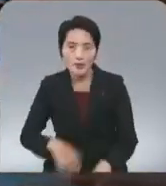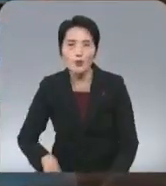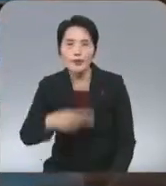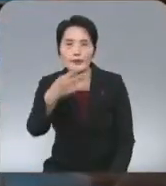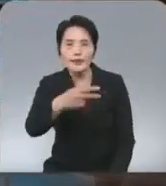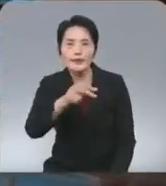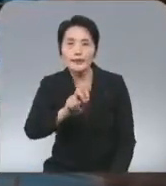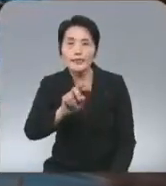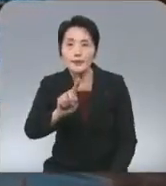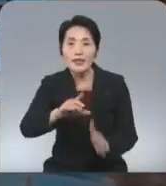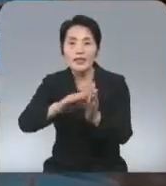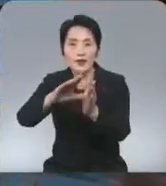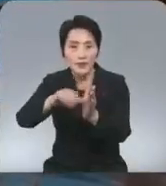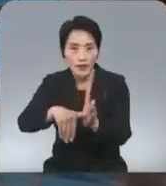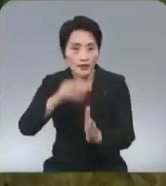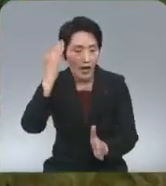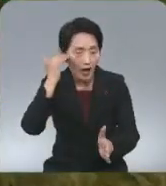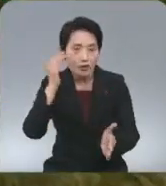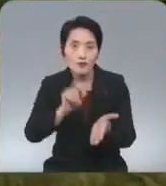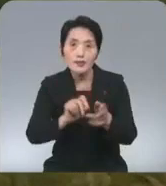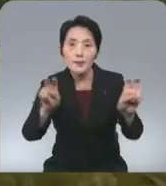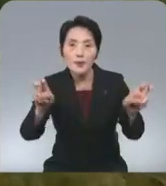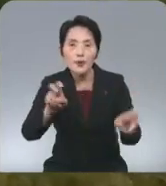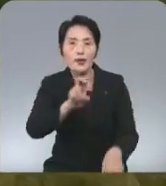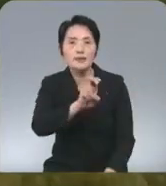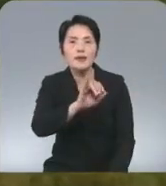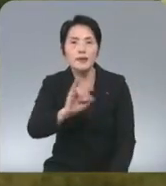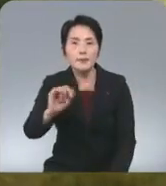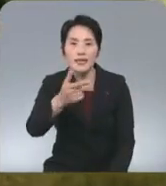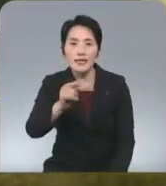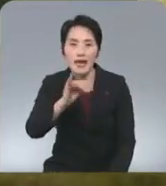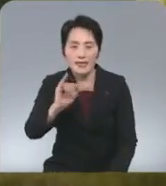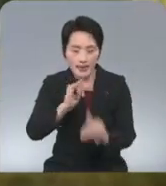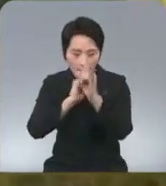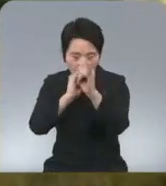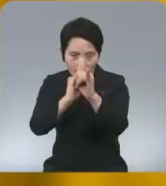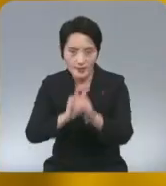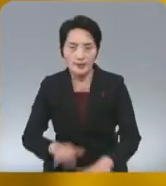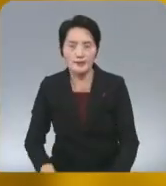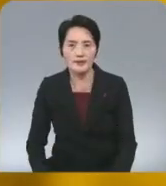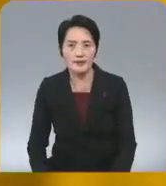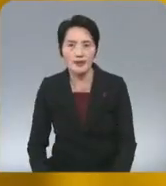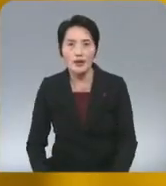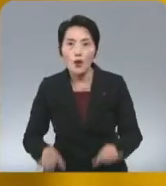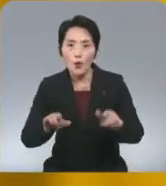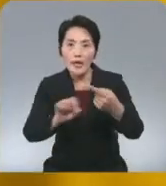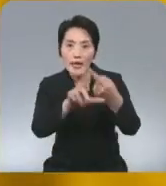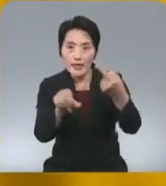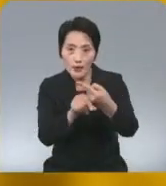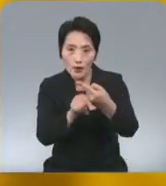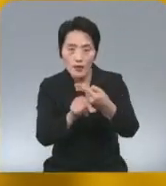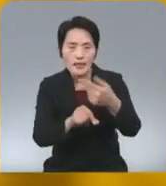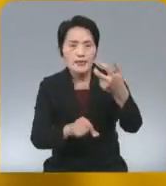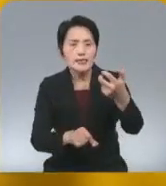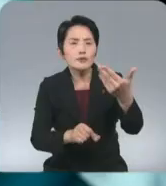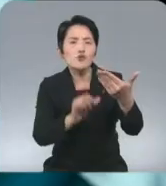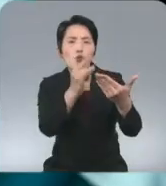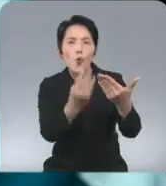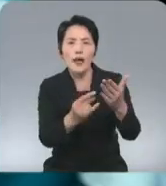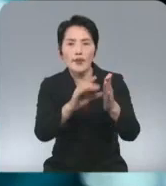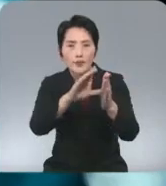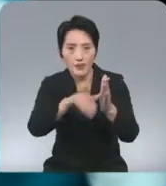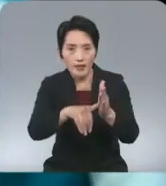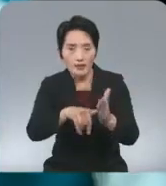catalogados como el evento más importante de la industria cinematográfica estadounidense después de los Oscar en la edición 2020